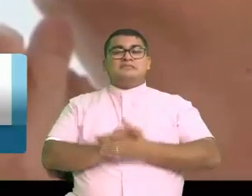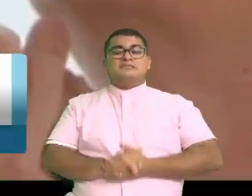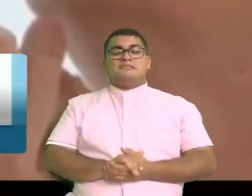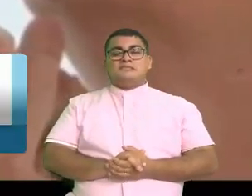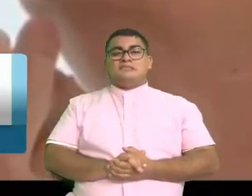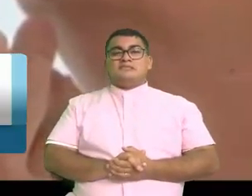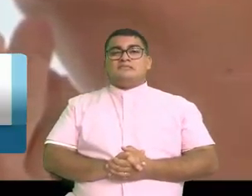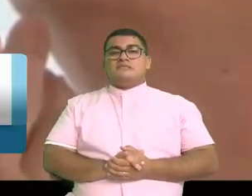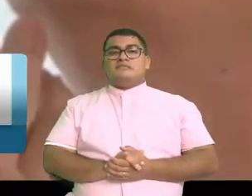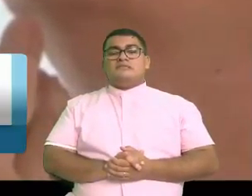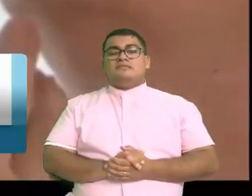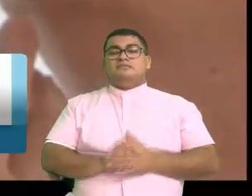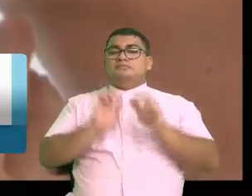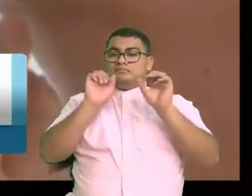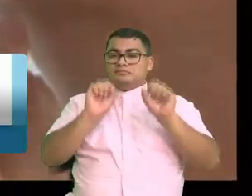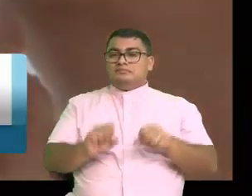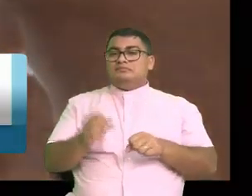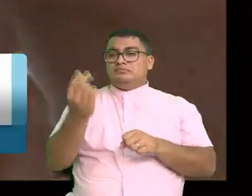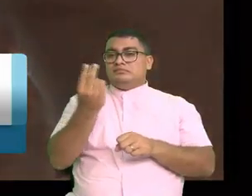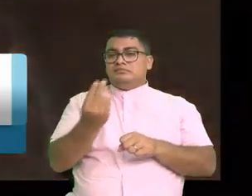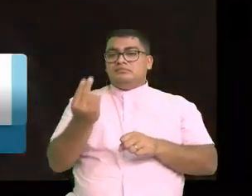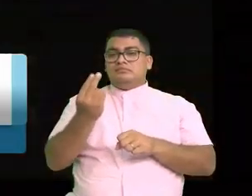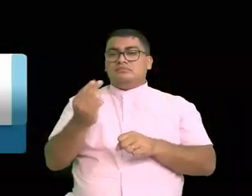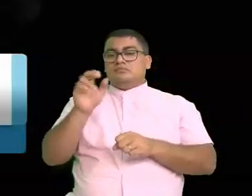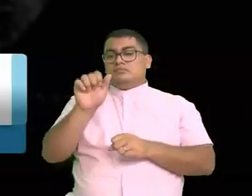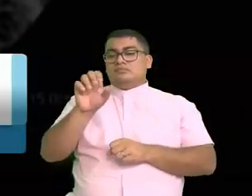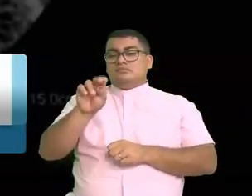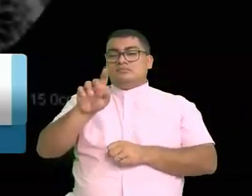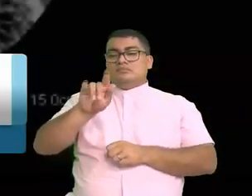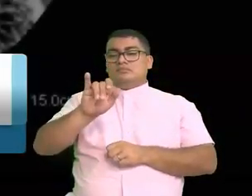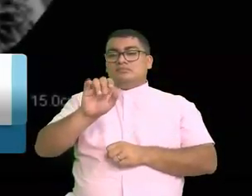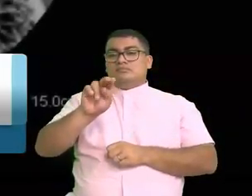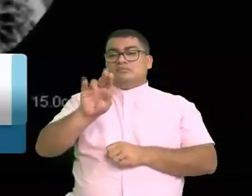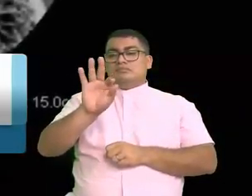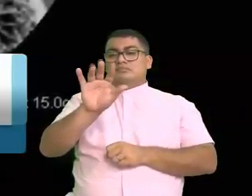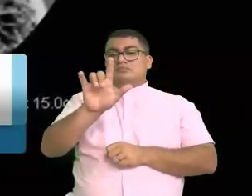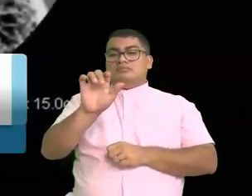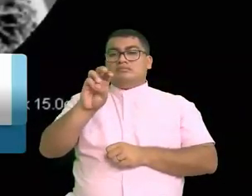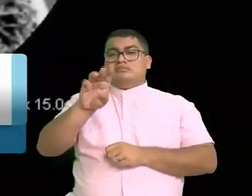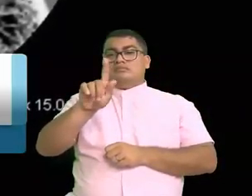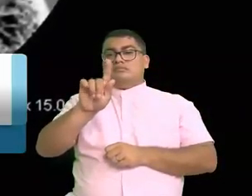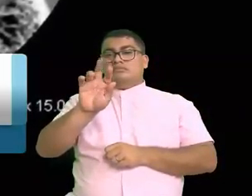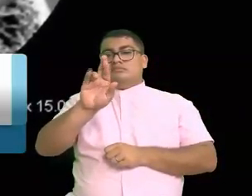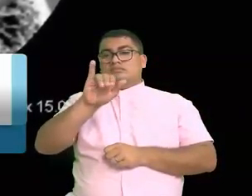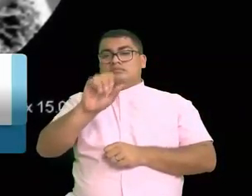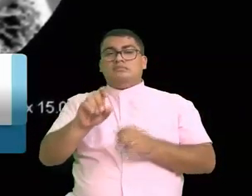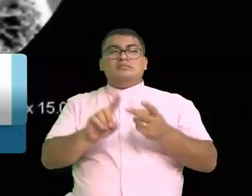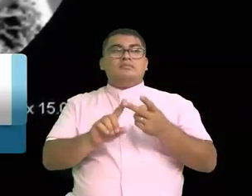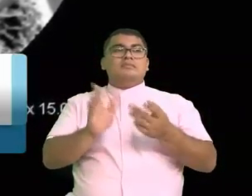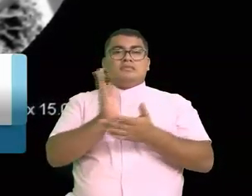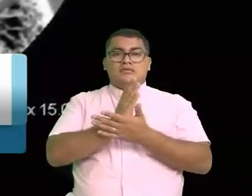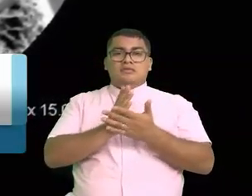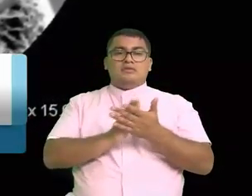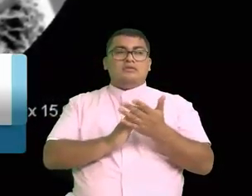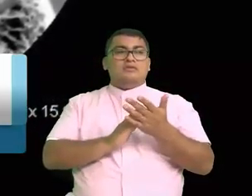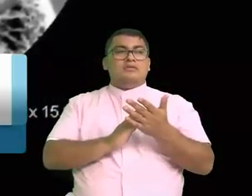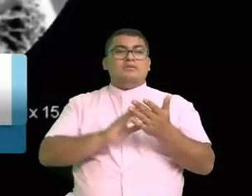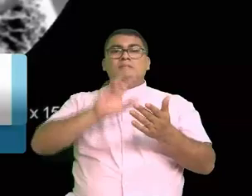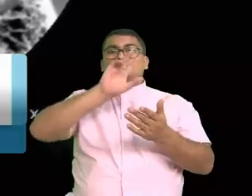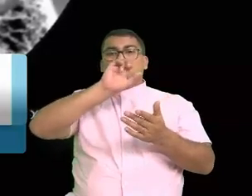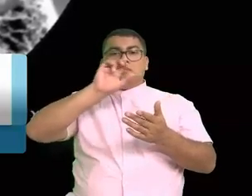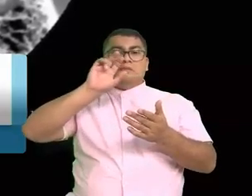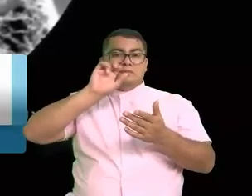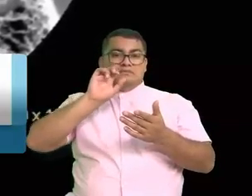Se pueden utilizar, por ejemplo, antiinflamatorios. Por ejemplo, hay spray de